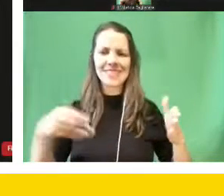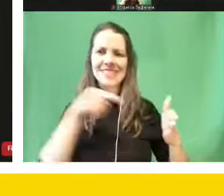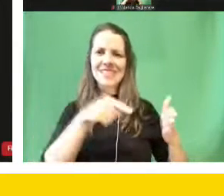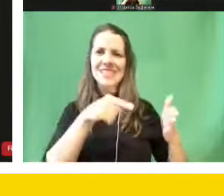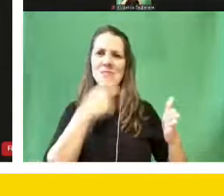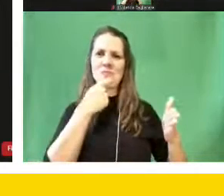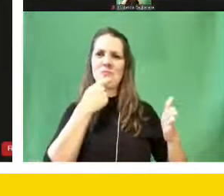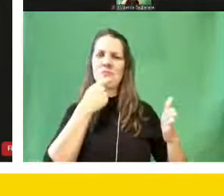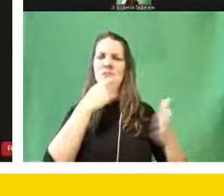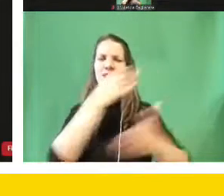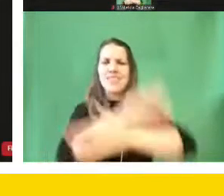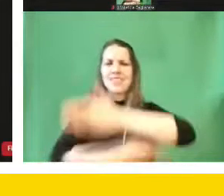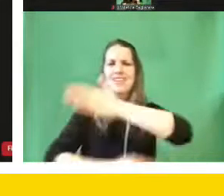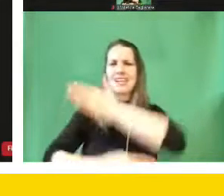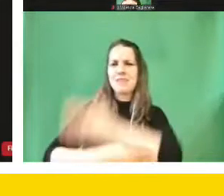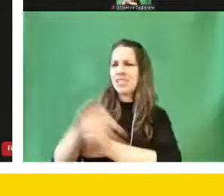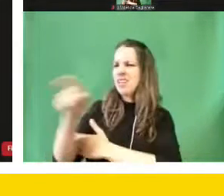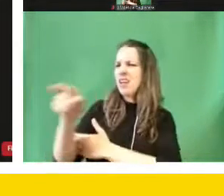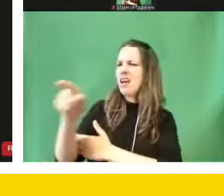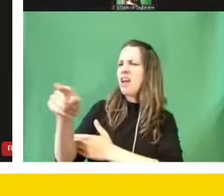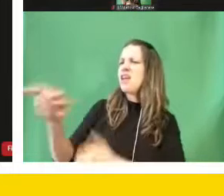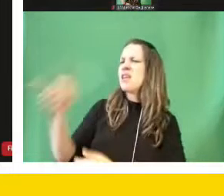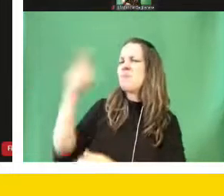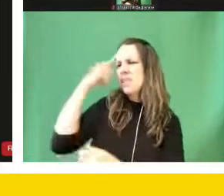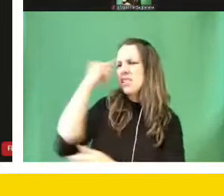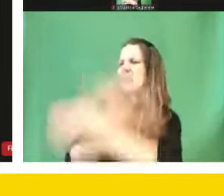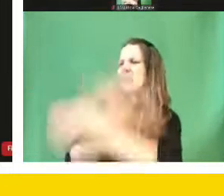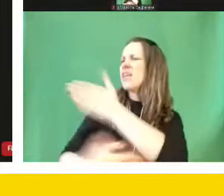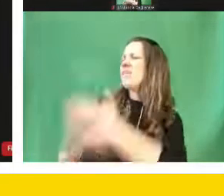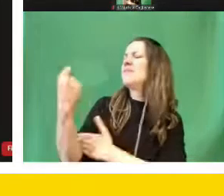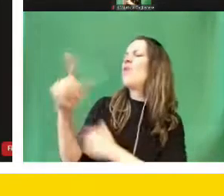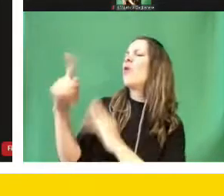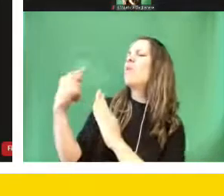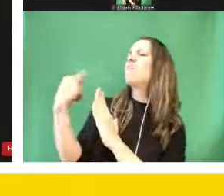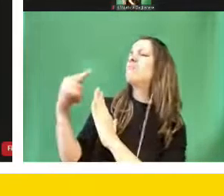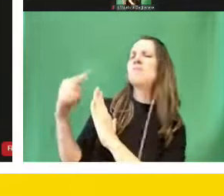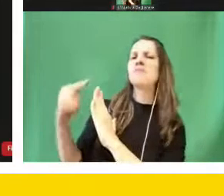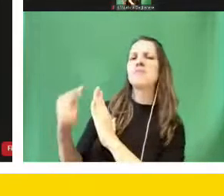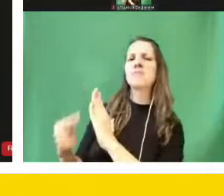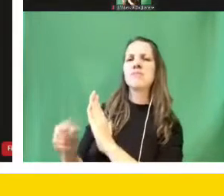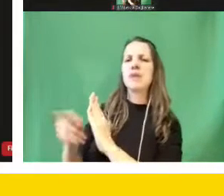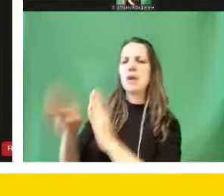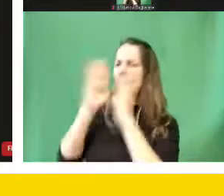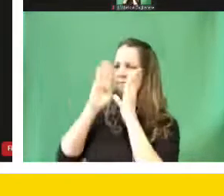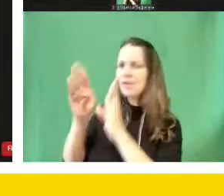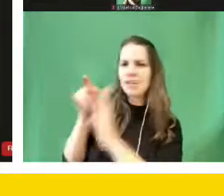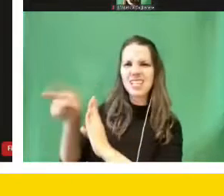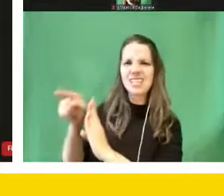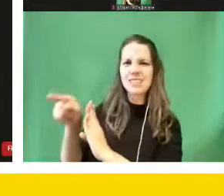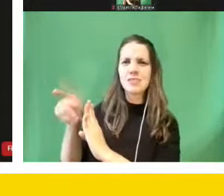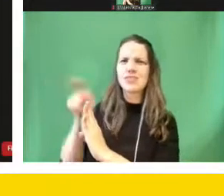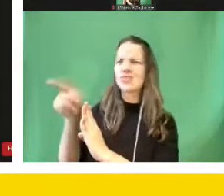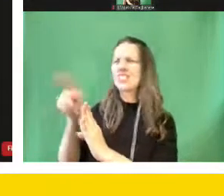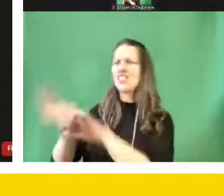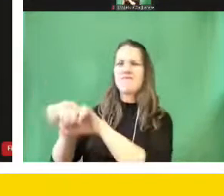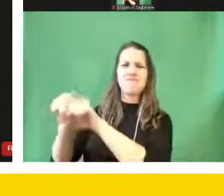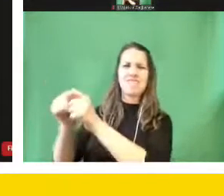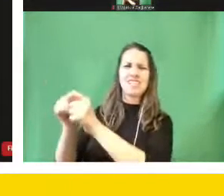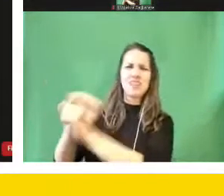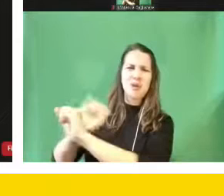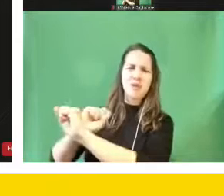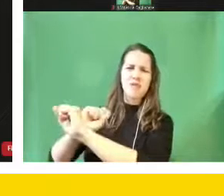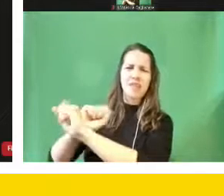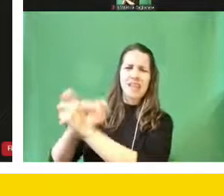con los diagnósticos de base. Entonces creo que tenemos que romper todavía muchas